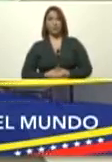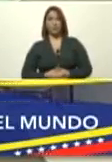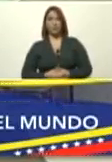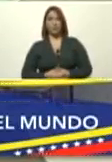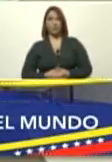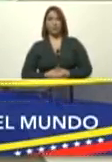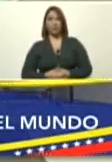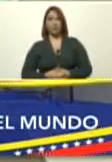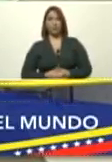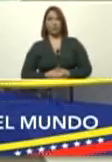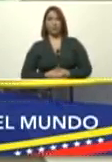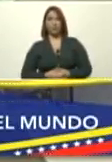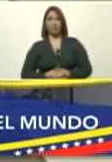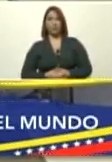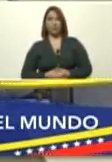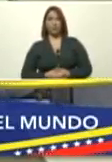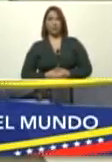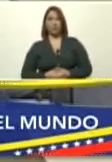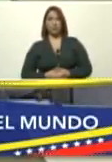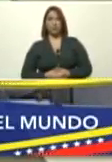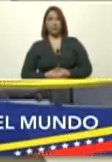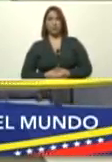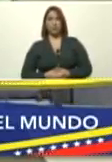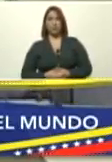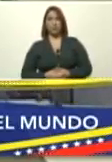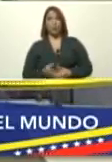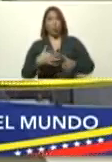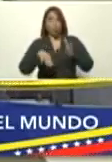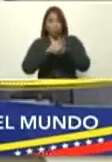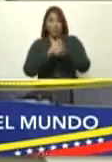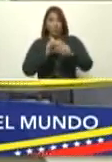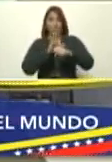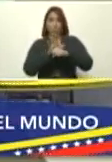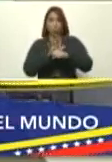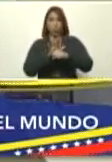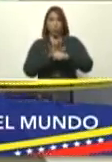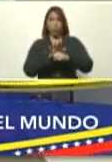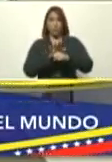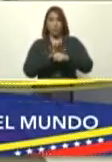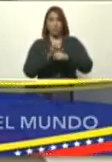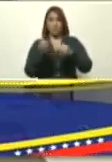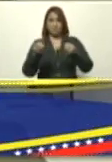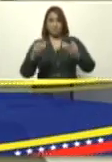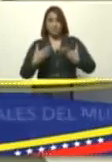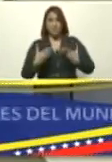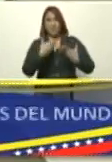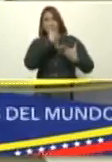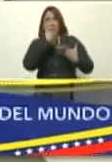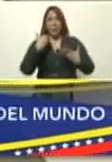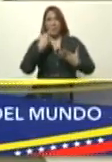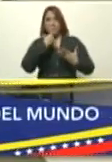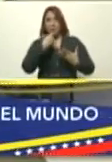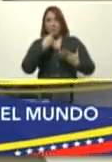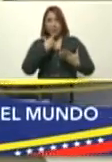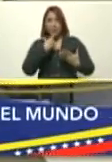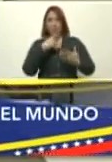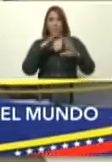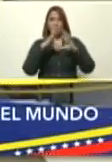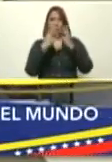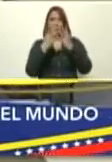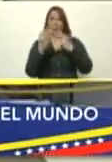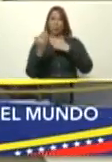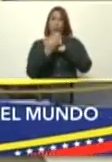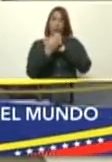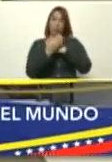y si entramos en coronavirus, suministrarnos las mejores medicinas del mundo. Son los 3 elementos.